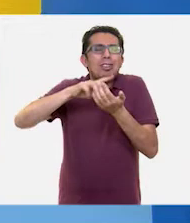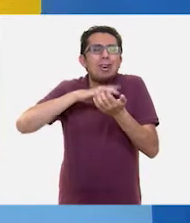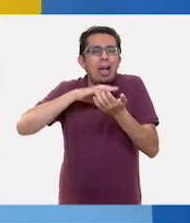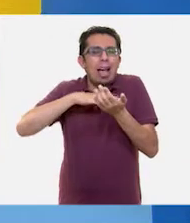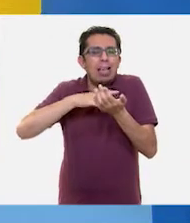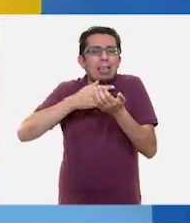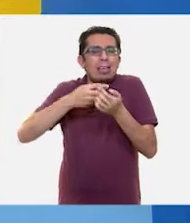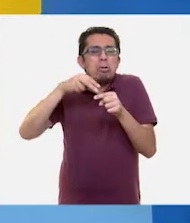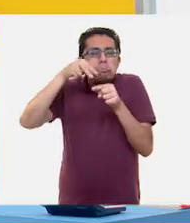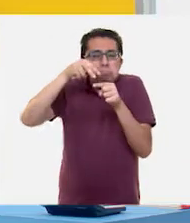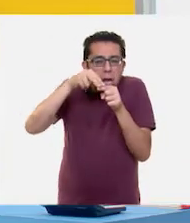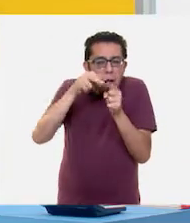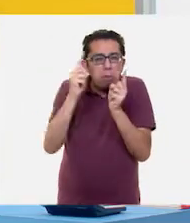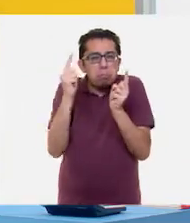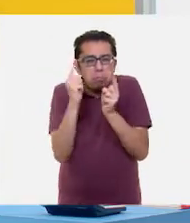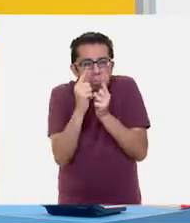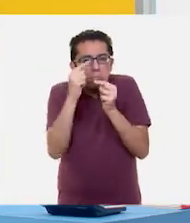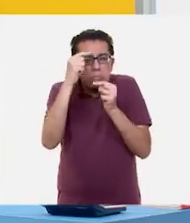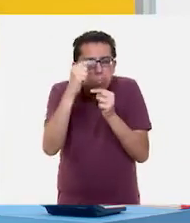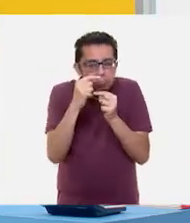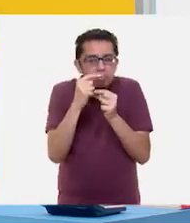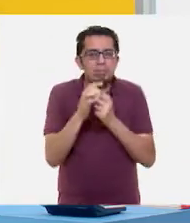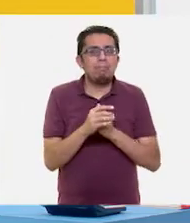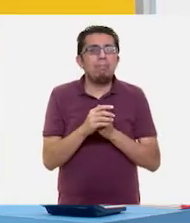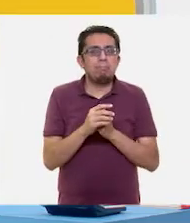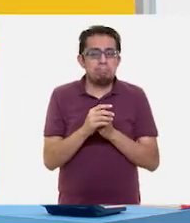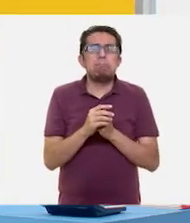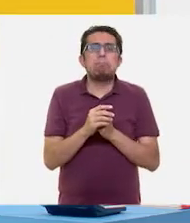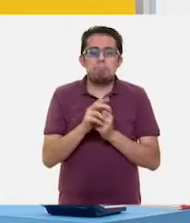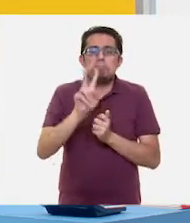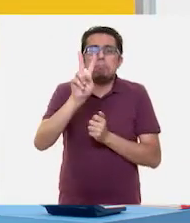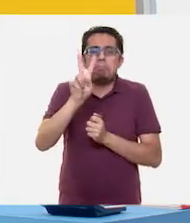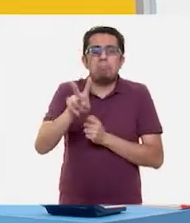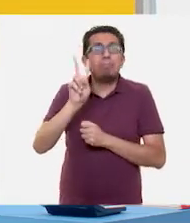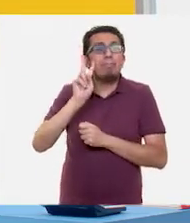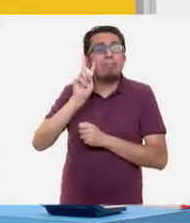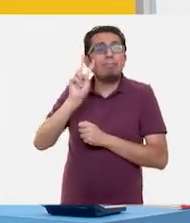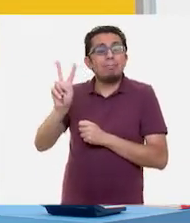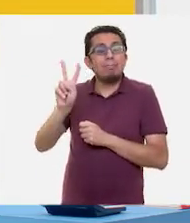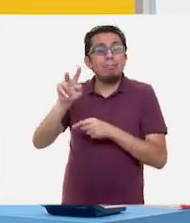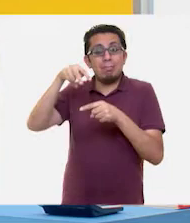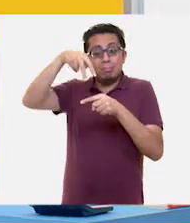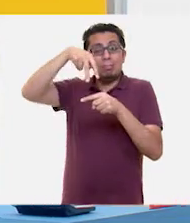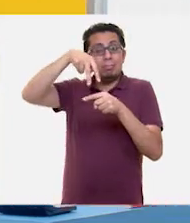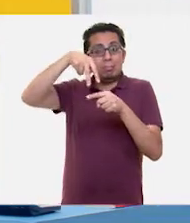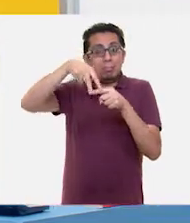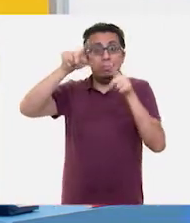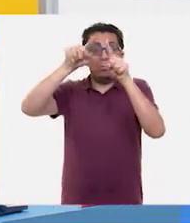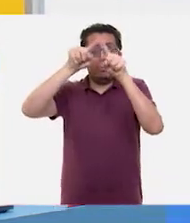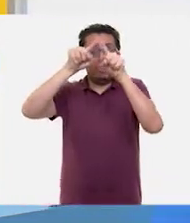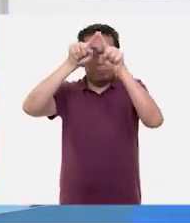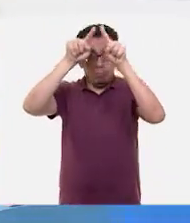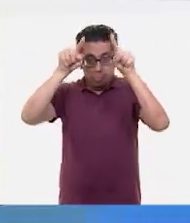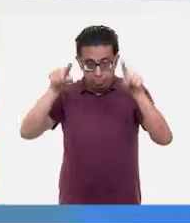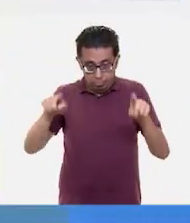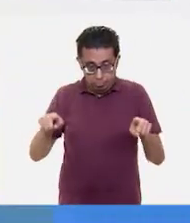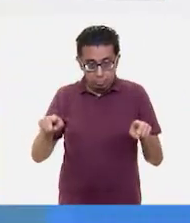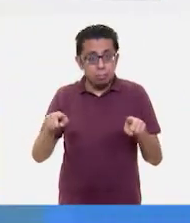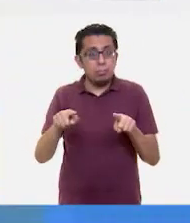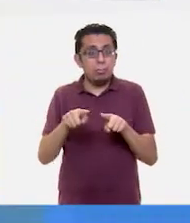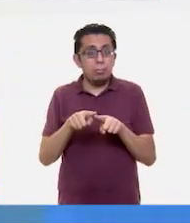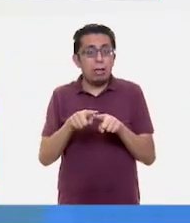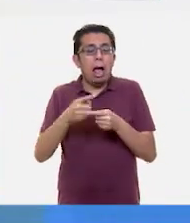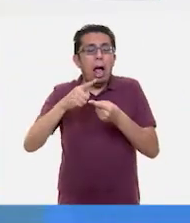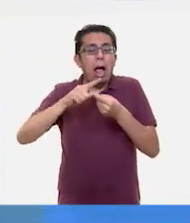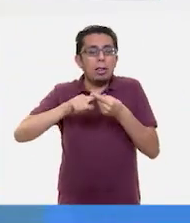interior. Así es, se sigue observando la figura exterior en forma de triángulo, lo cual